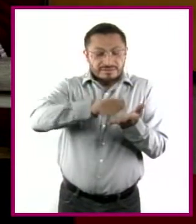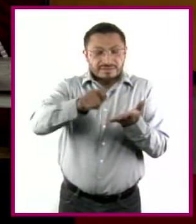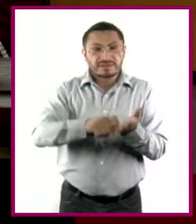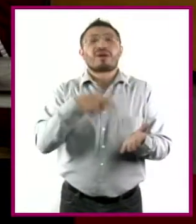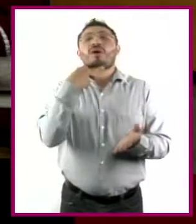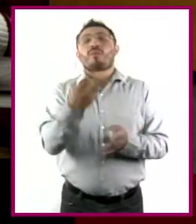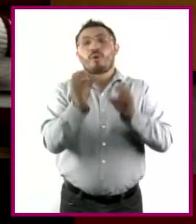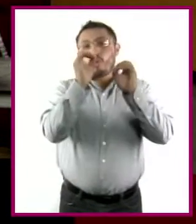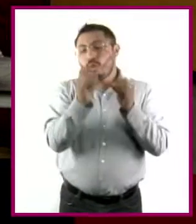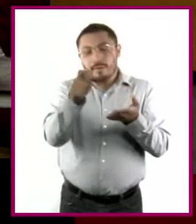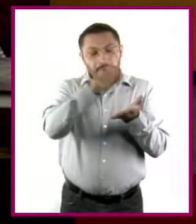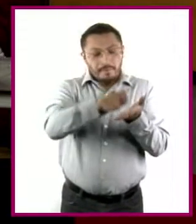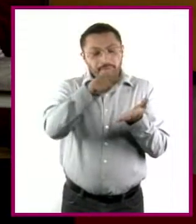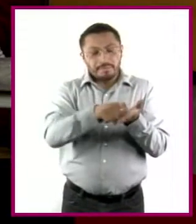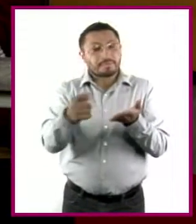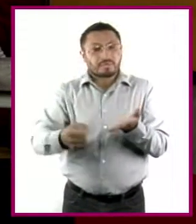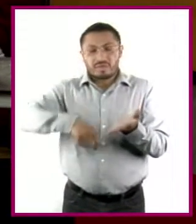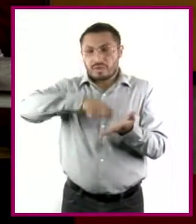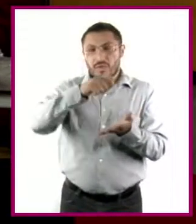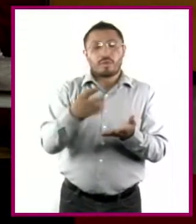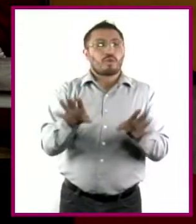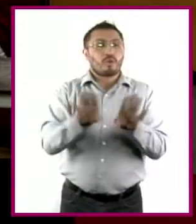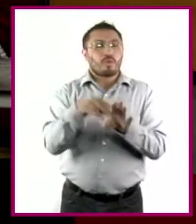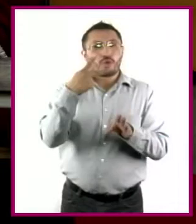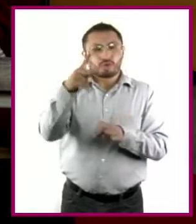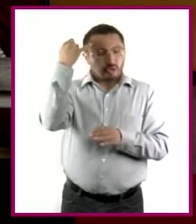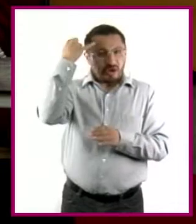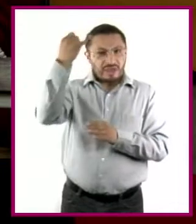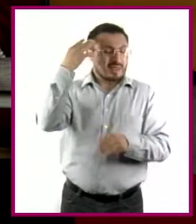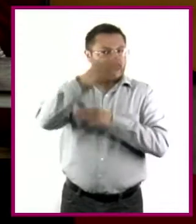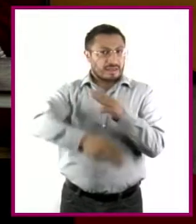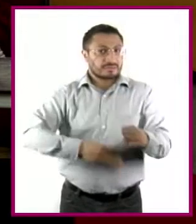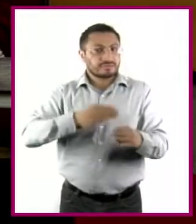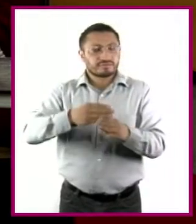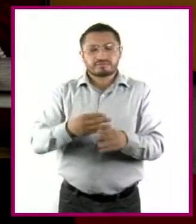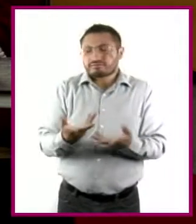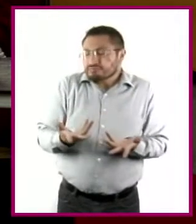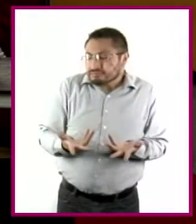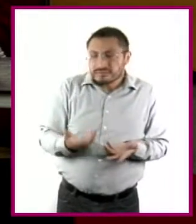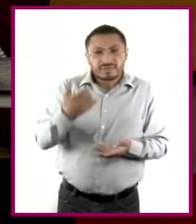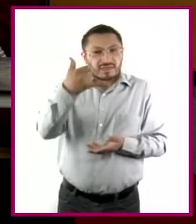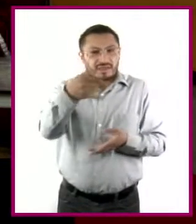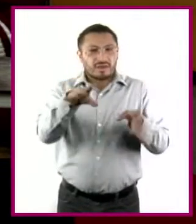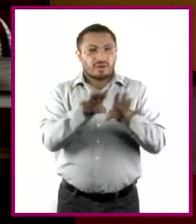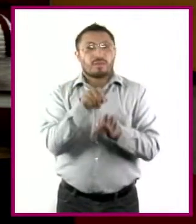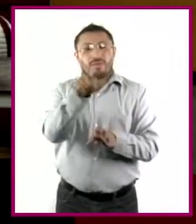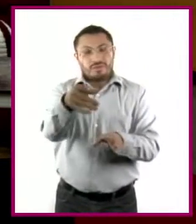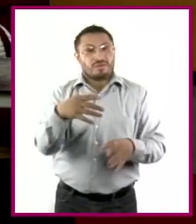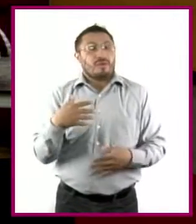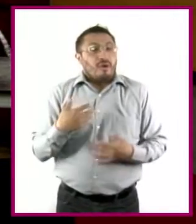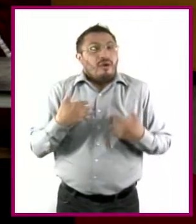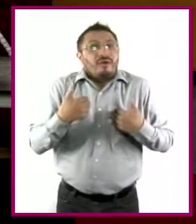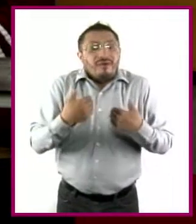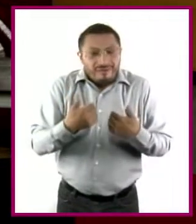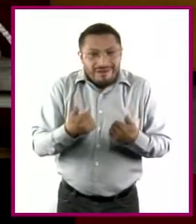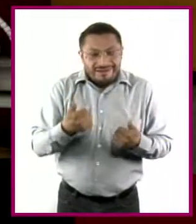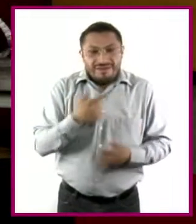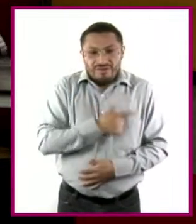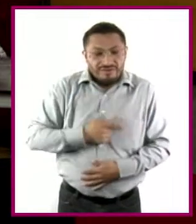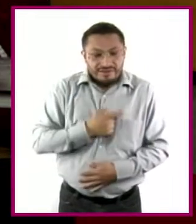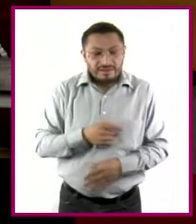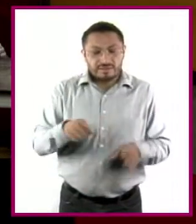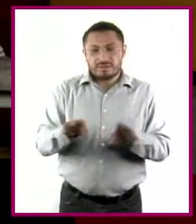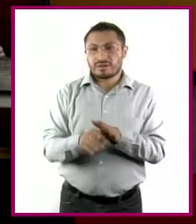escrito, en el que no solo plasme su visión del mundo, sino que lo haga de una manera en la que te atrape? ¿Te refieres a mi monólogo de los